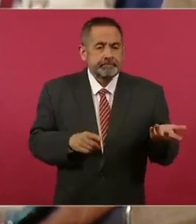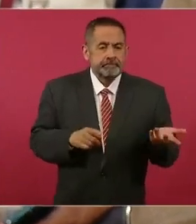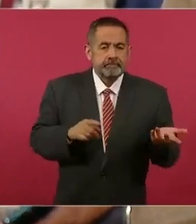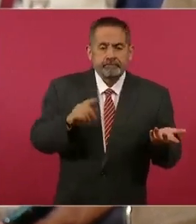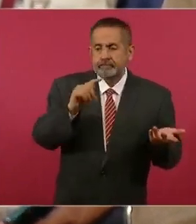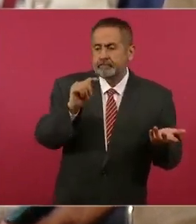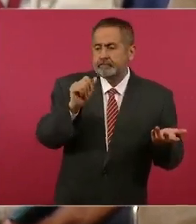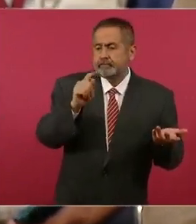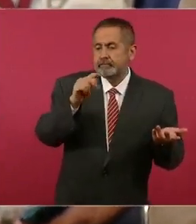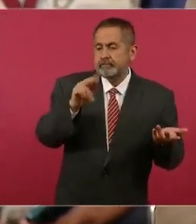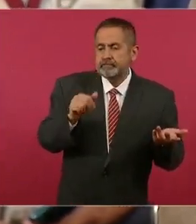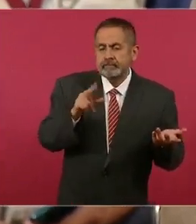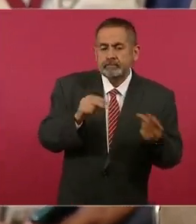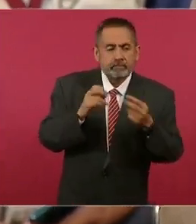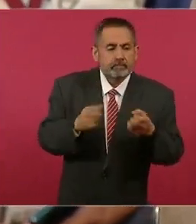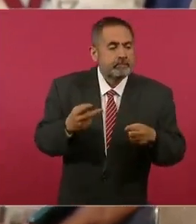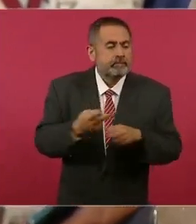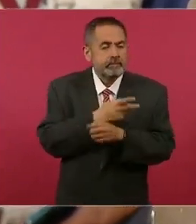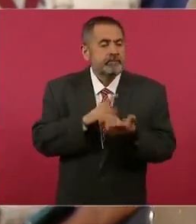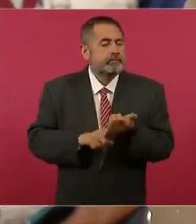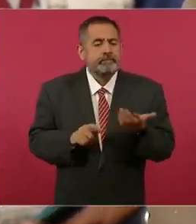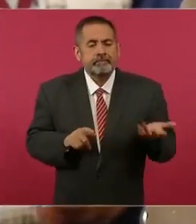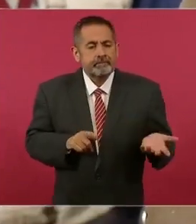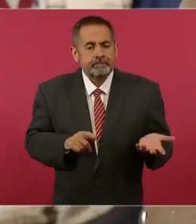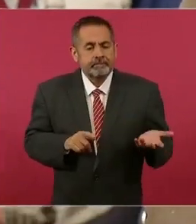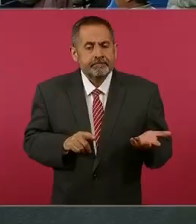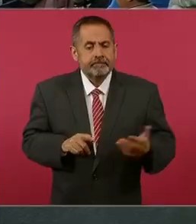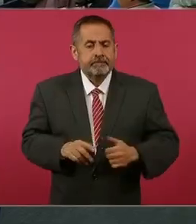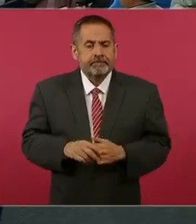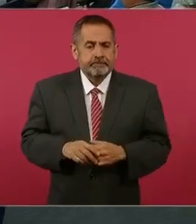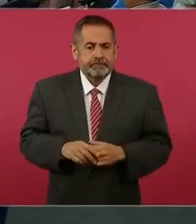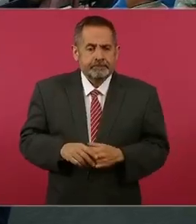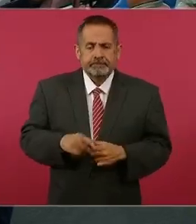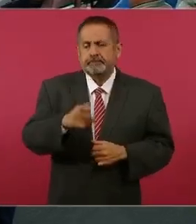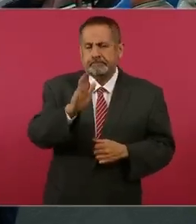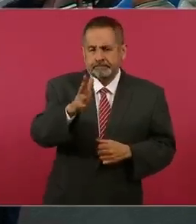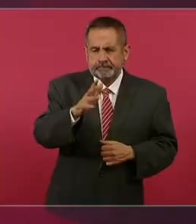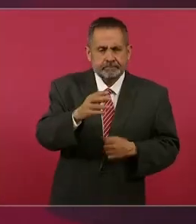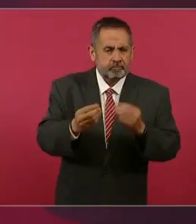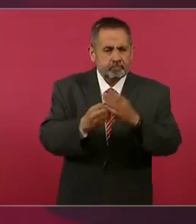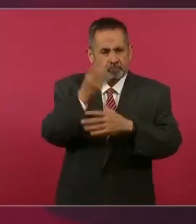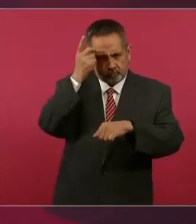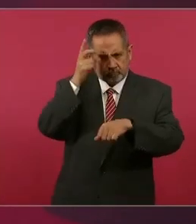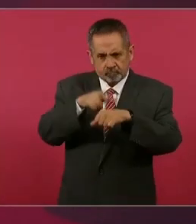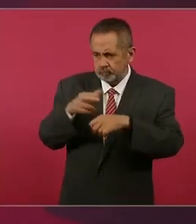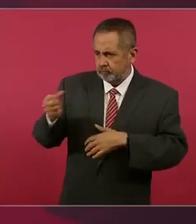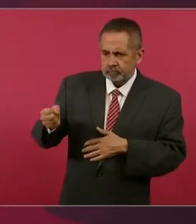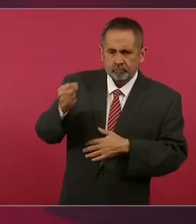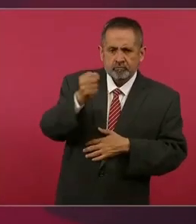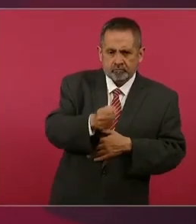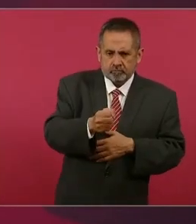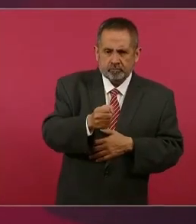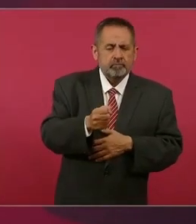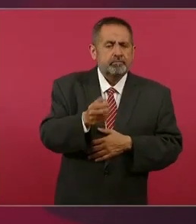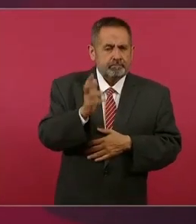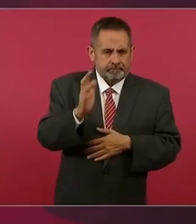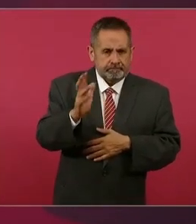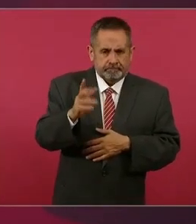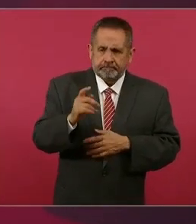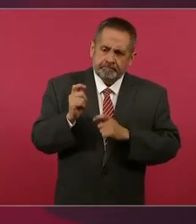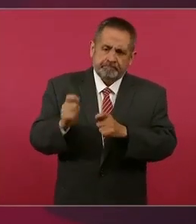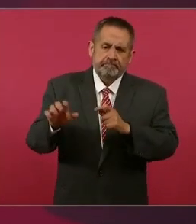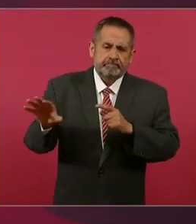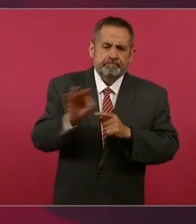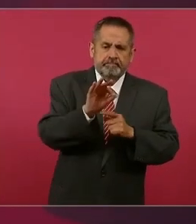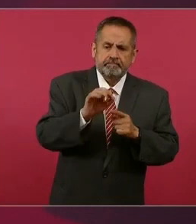está, entonces no sé cuáles son las… Pues se nombró al nuevo director, lo nombró